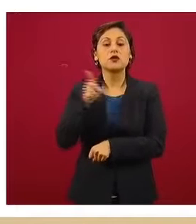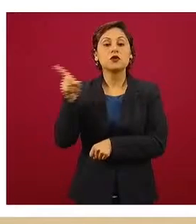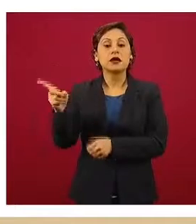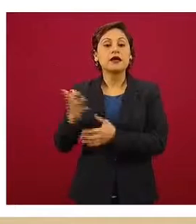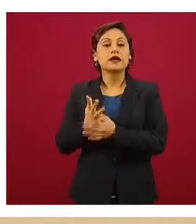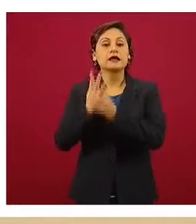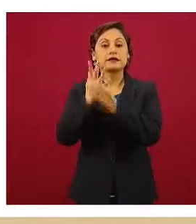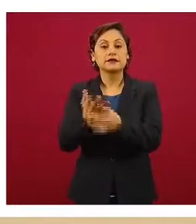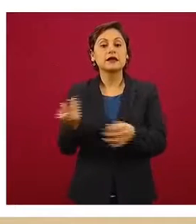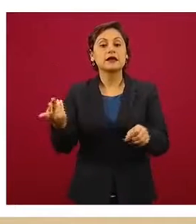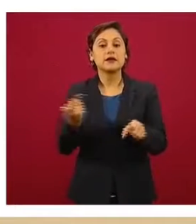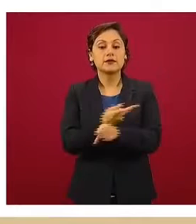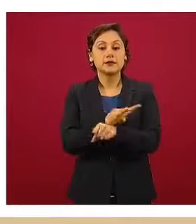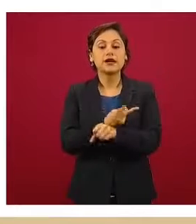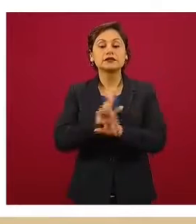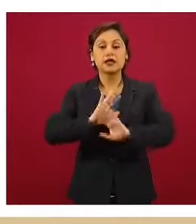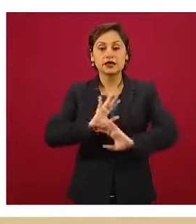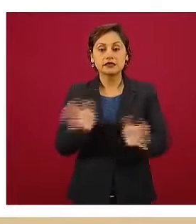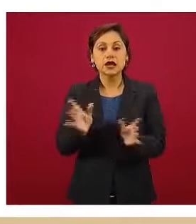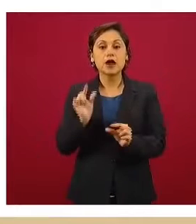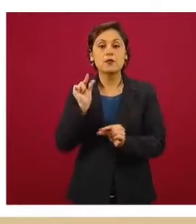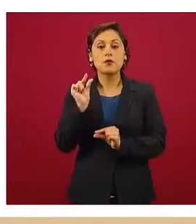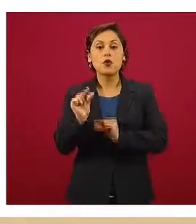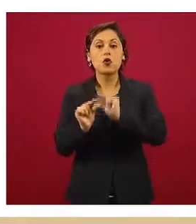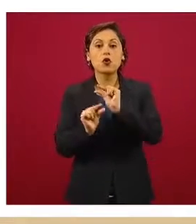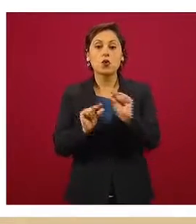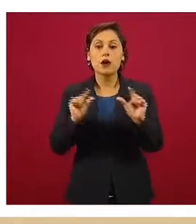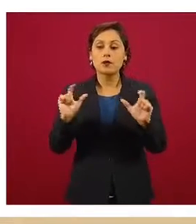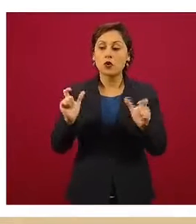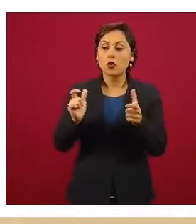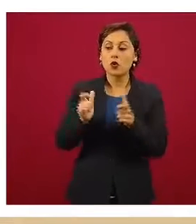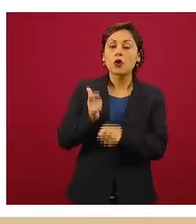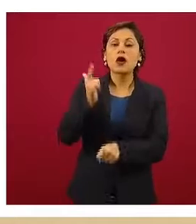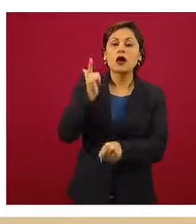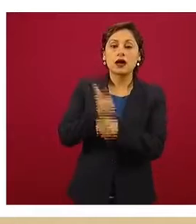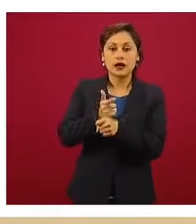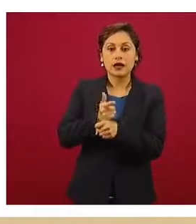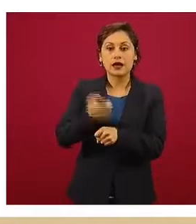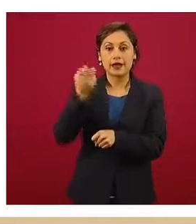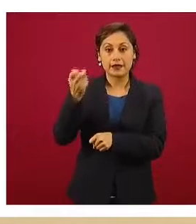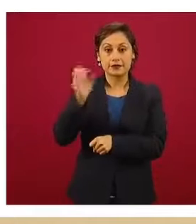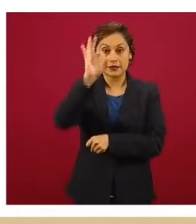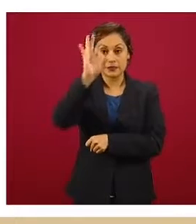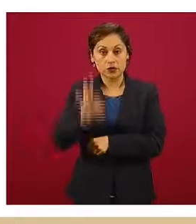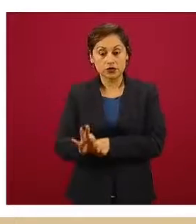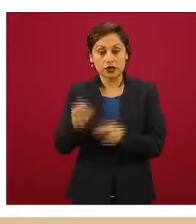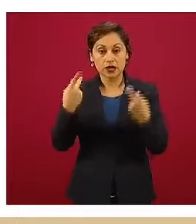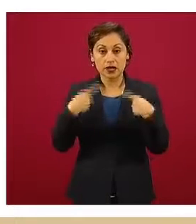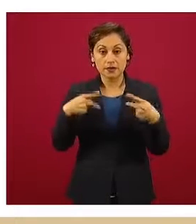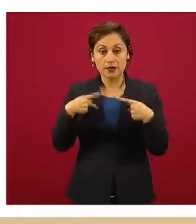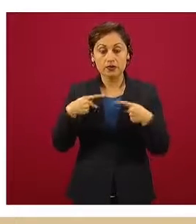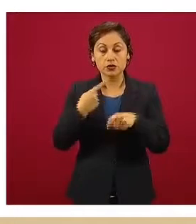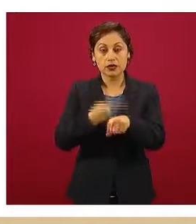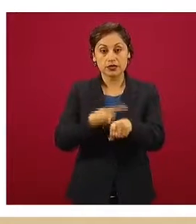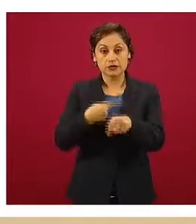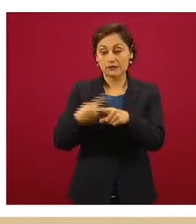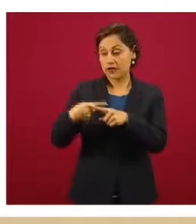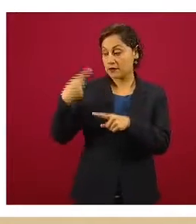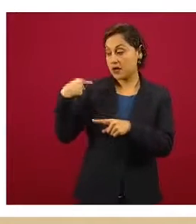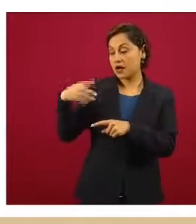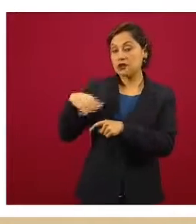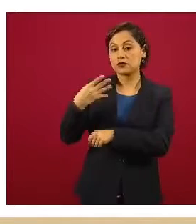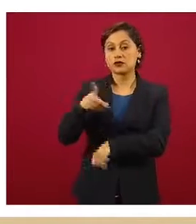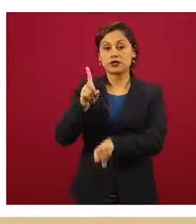ver manifestaciones de reducción de la intensidad epidémica. Este porcentaje de personas enfermas en los últimos